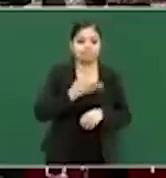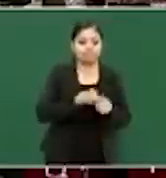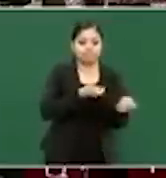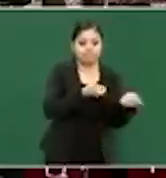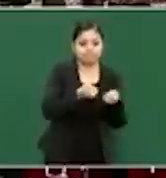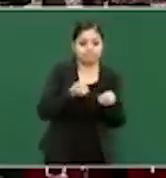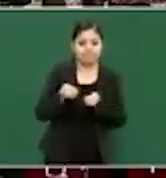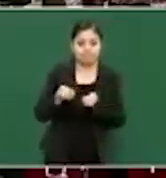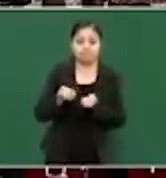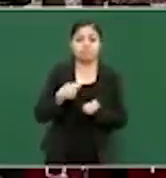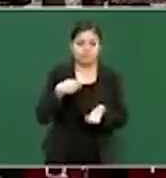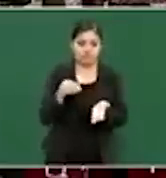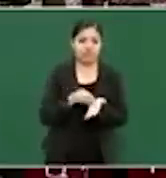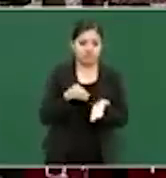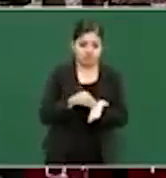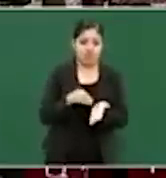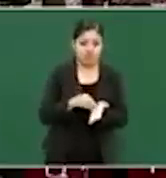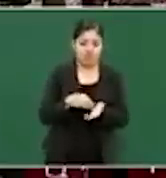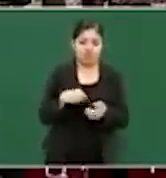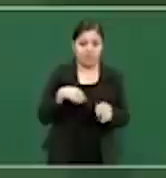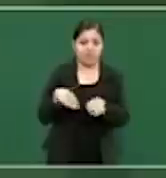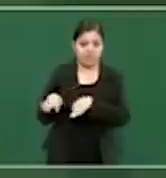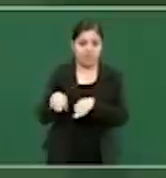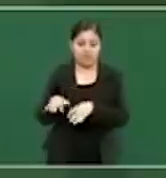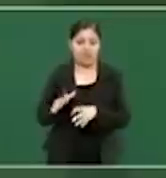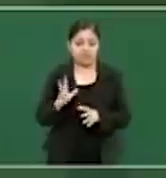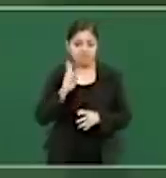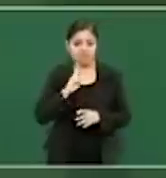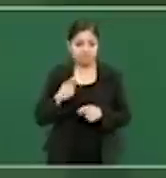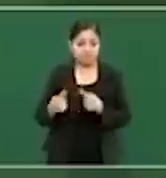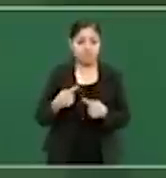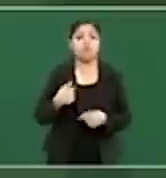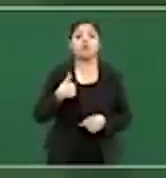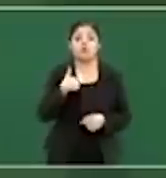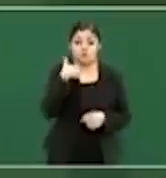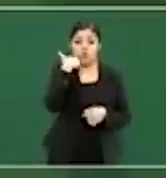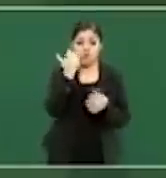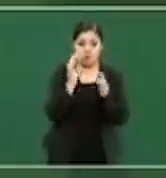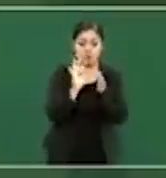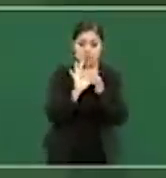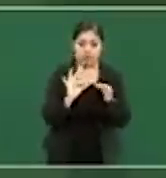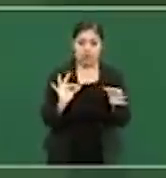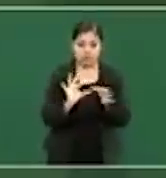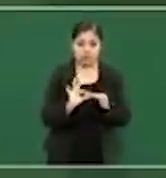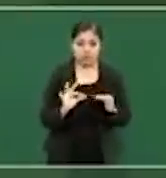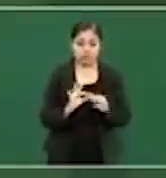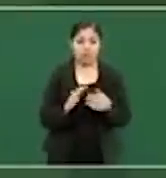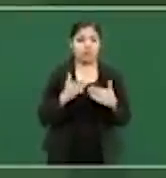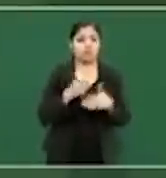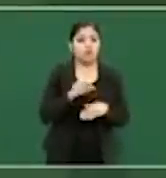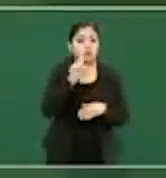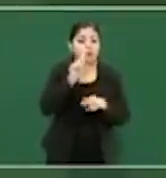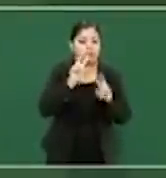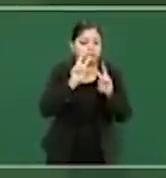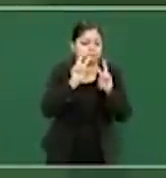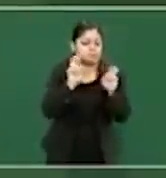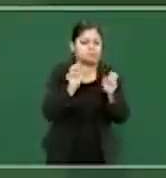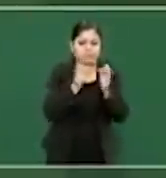eso estamos. Quiero, para subrayar sobre un tema muy